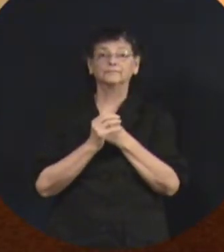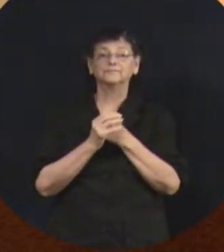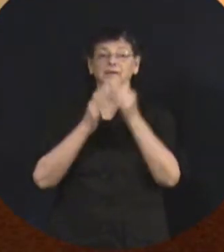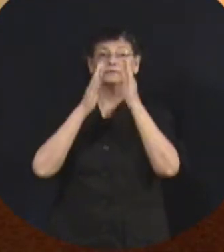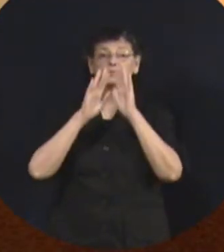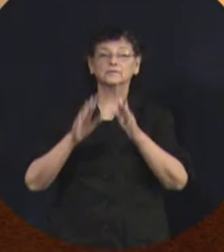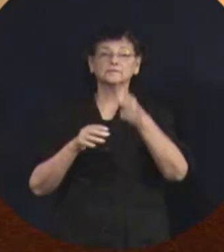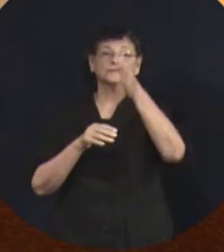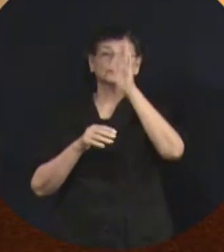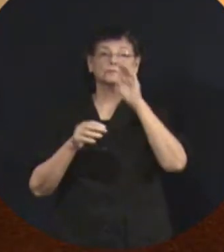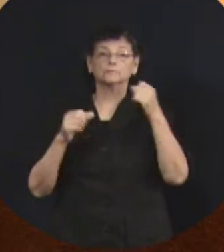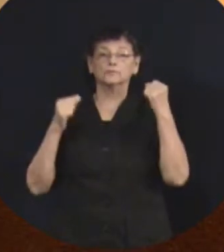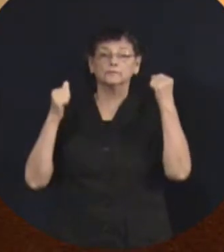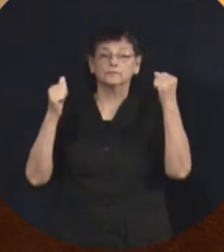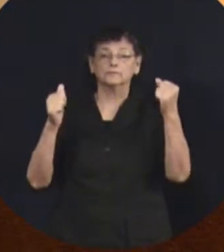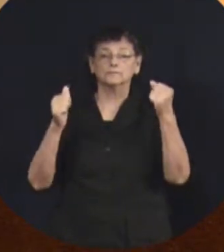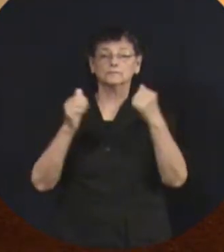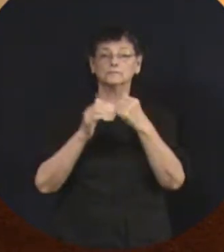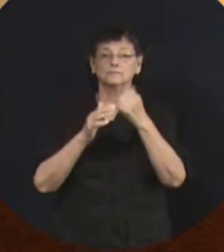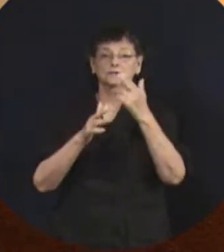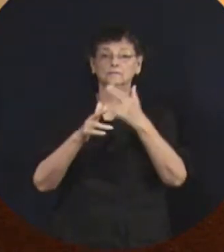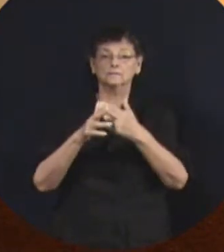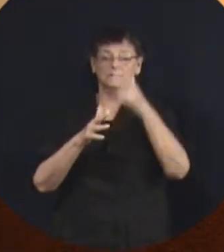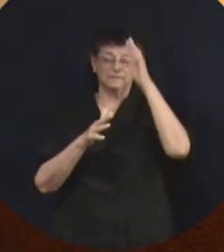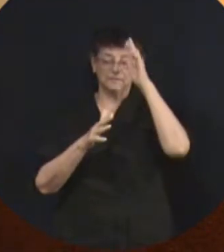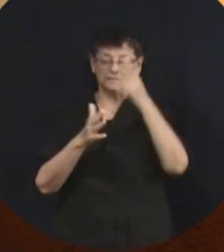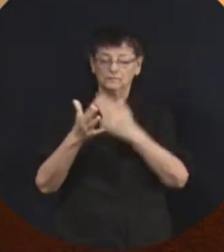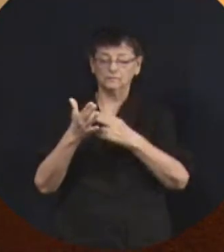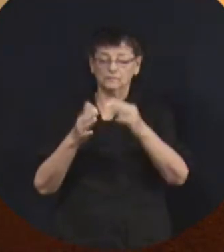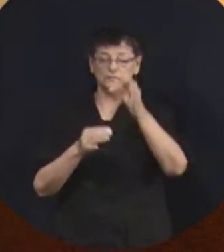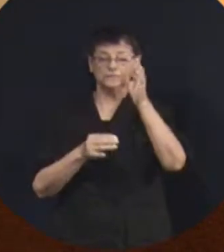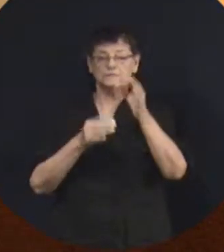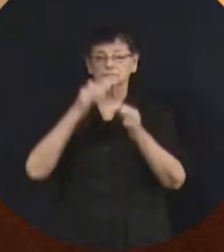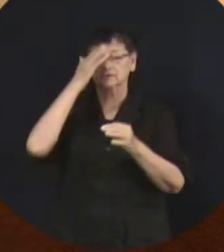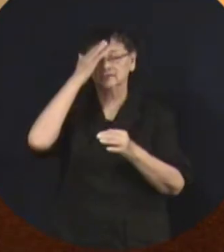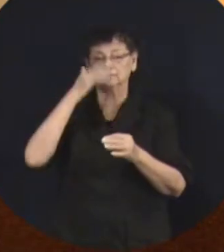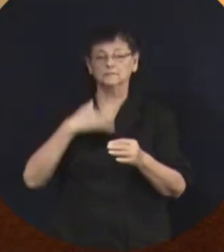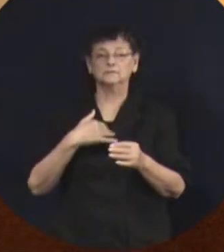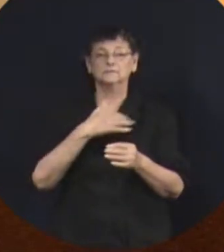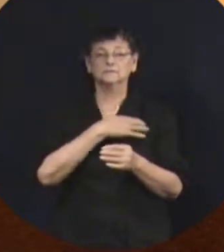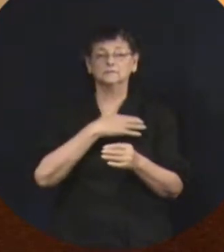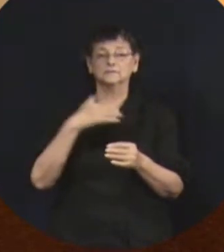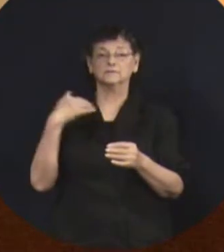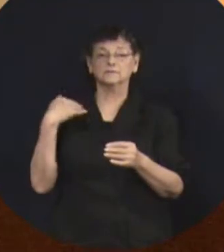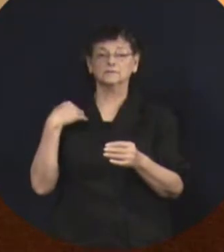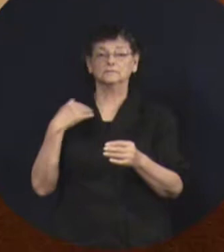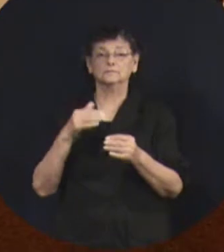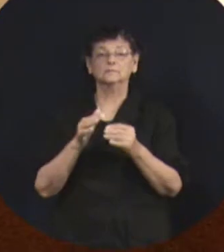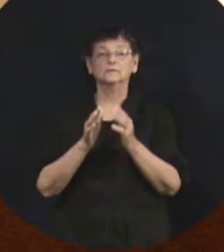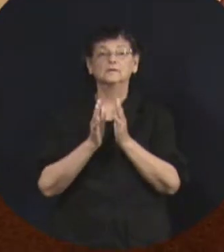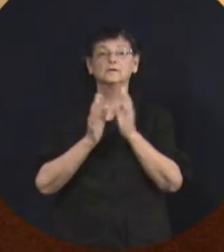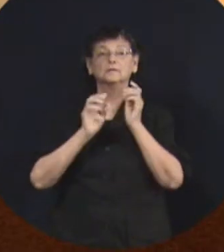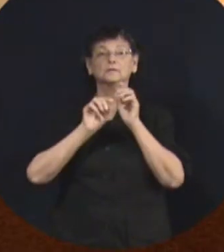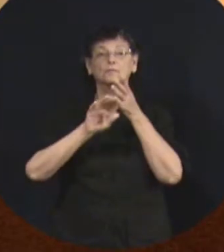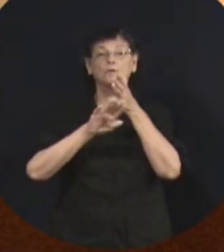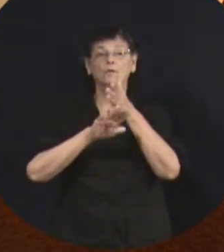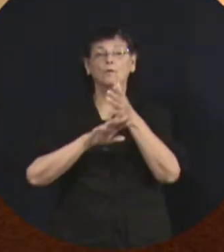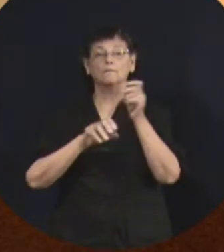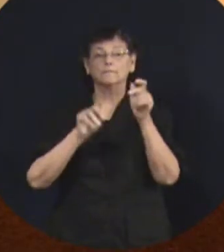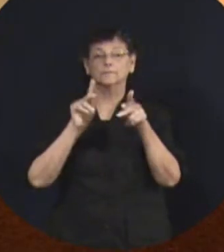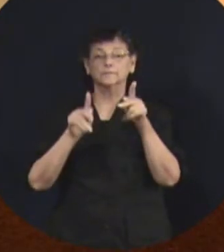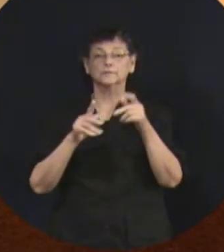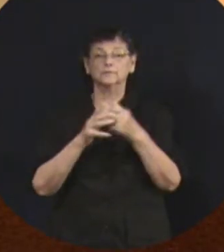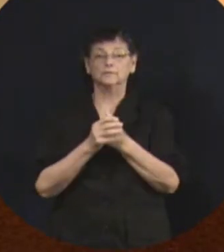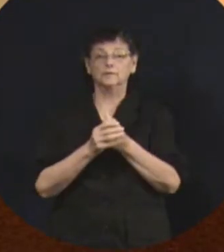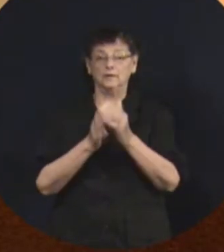La bendición de Dios Todopoderoso, que es Padre, Hijo y Espíritu Santo, descienda